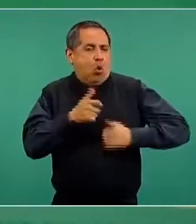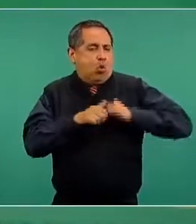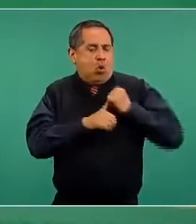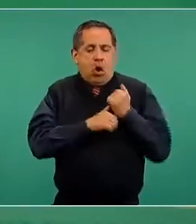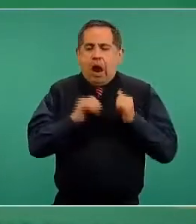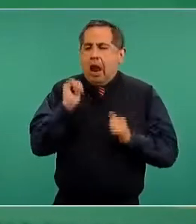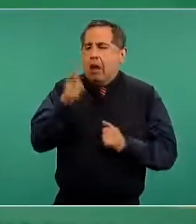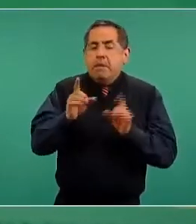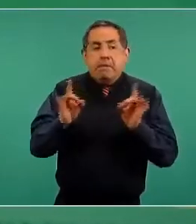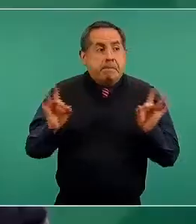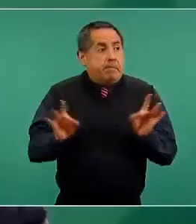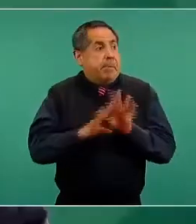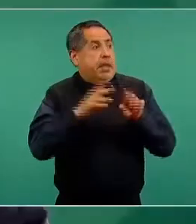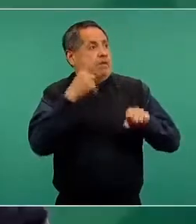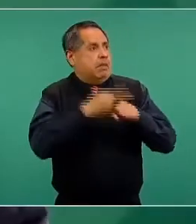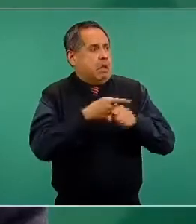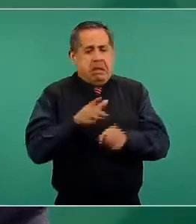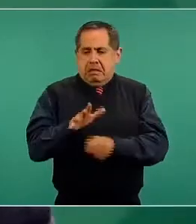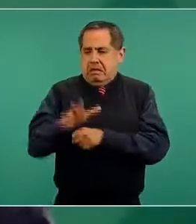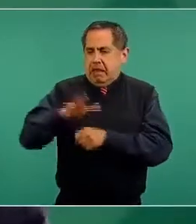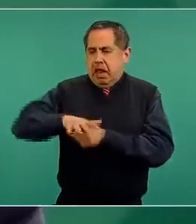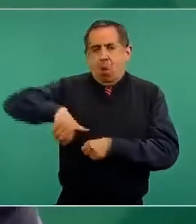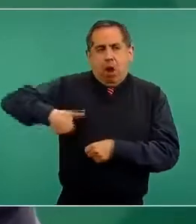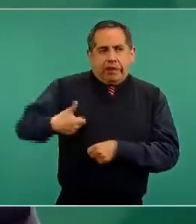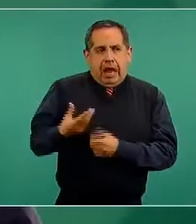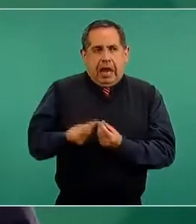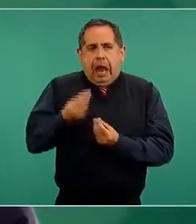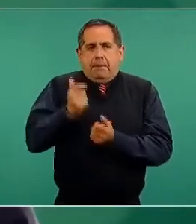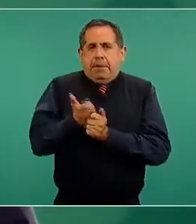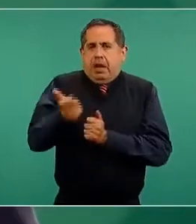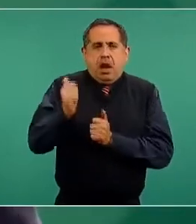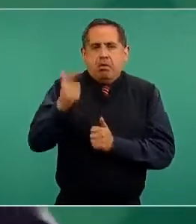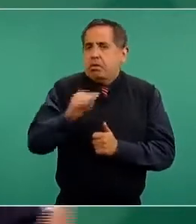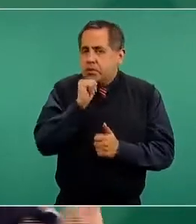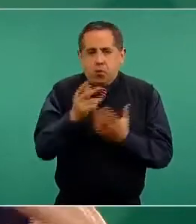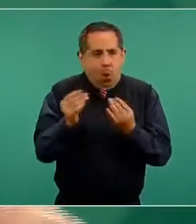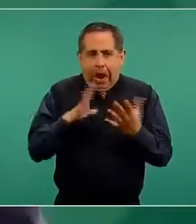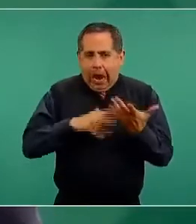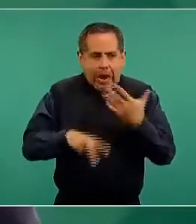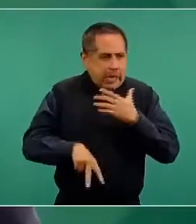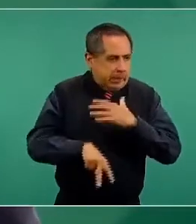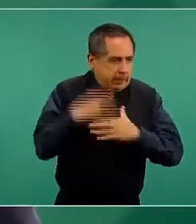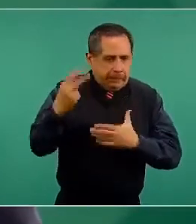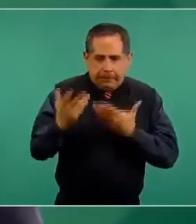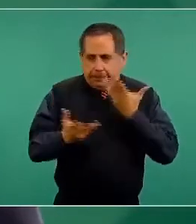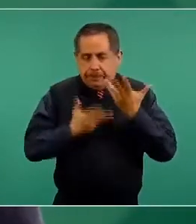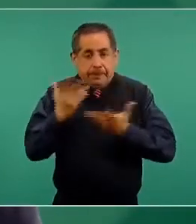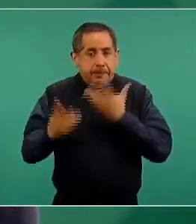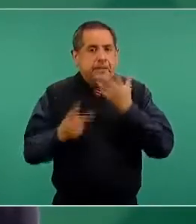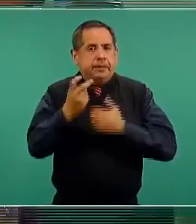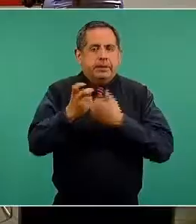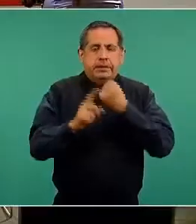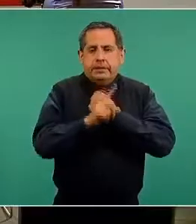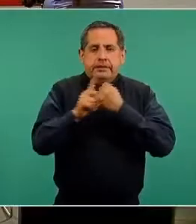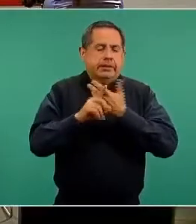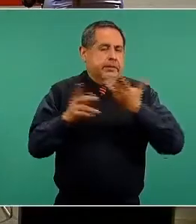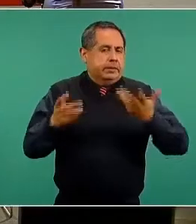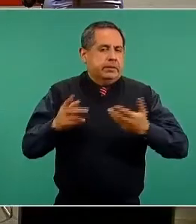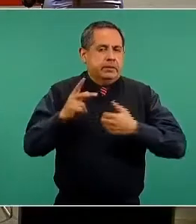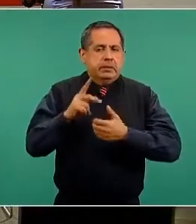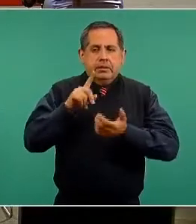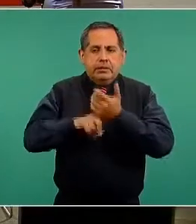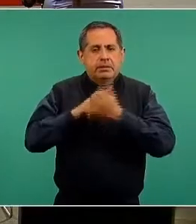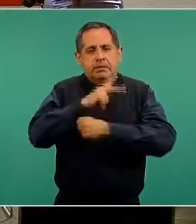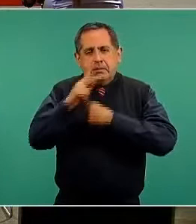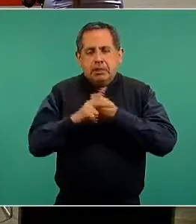permita enfrentar este tipo de eventos con una mayor flexibilidad y que permita al propio país tener